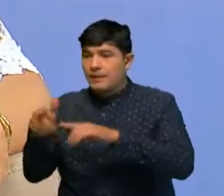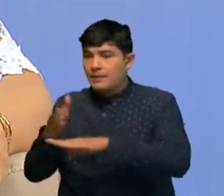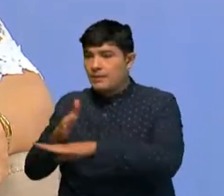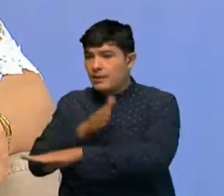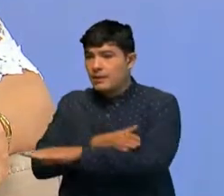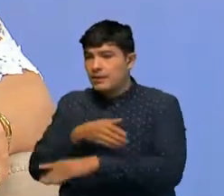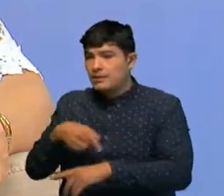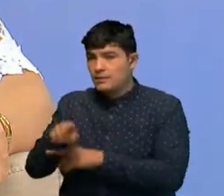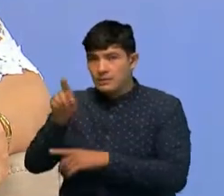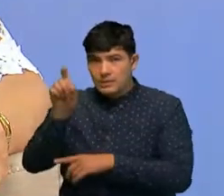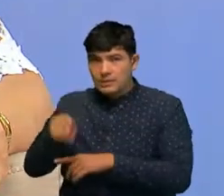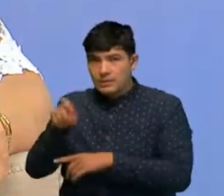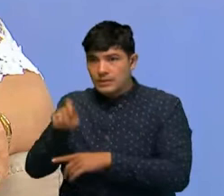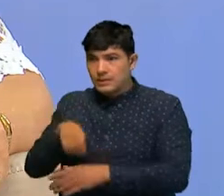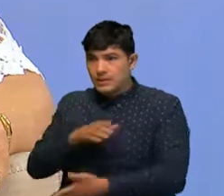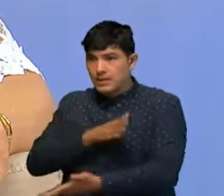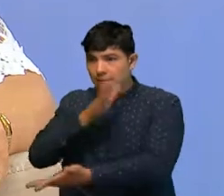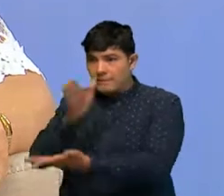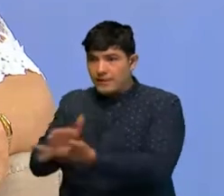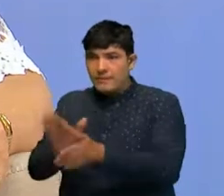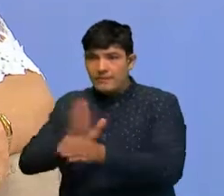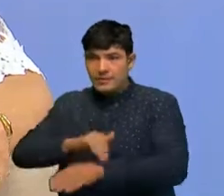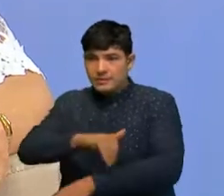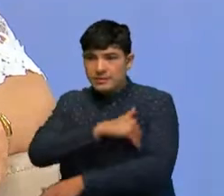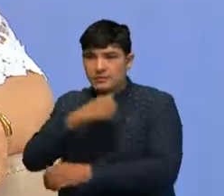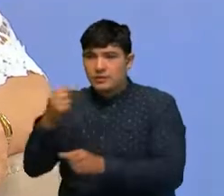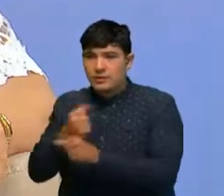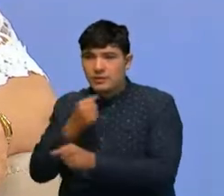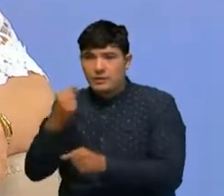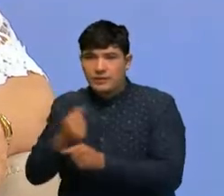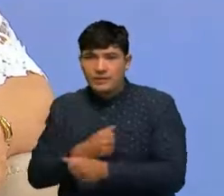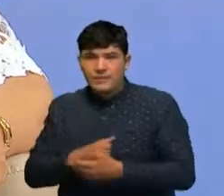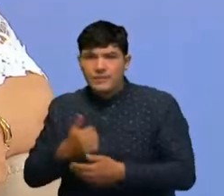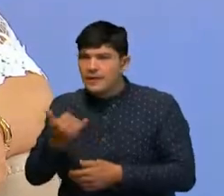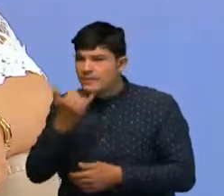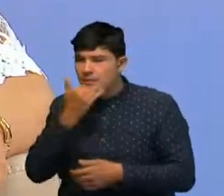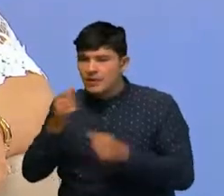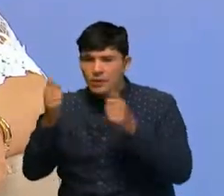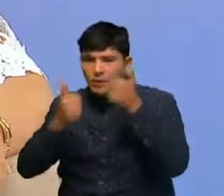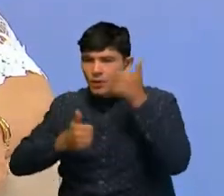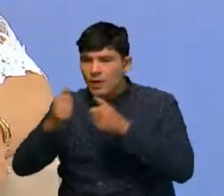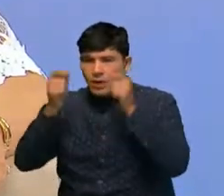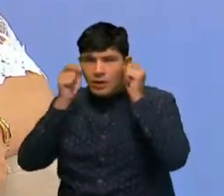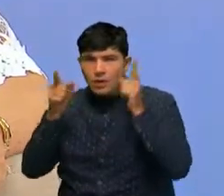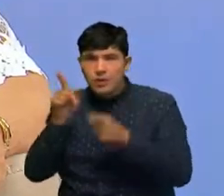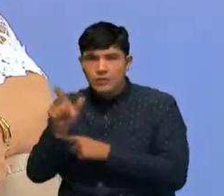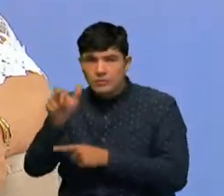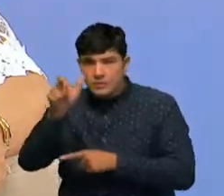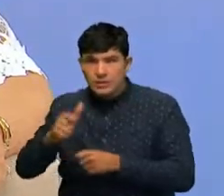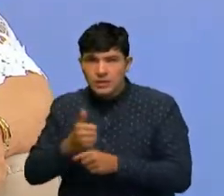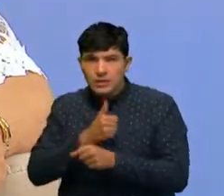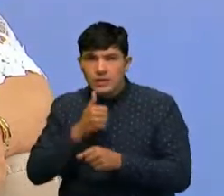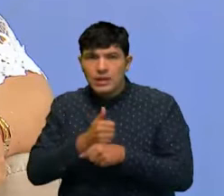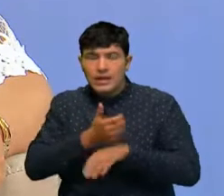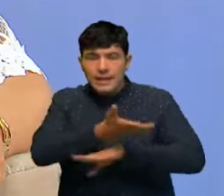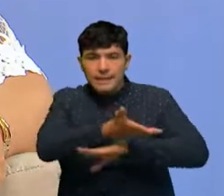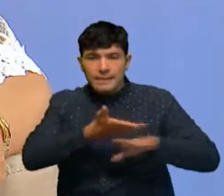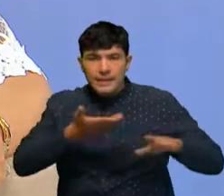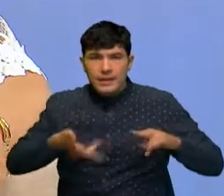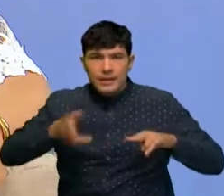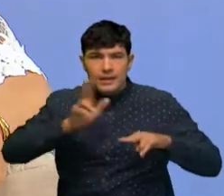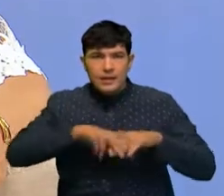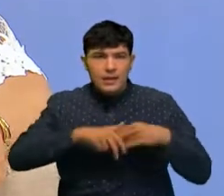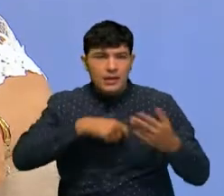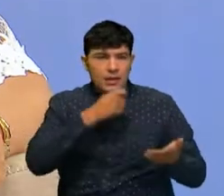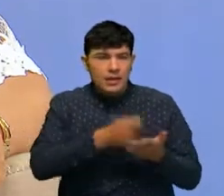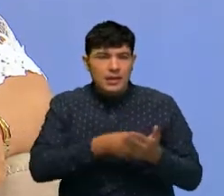requiéralo ante el Ministerio de Trabajo. ¿Cuál es lo grave para el empleador? Que le cobran una